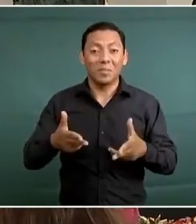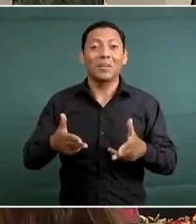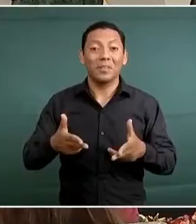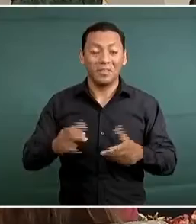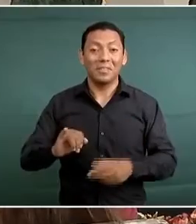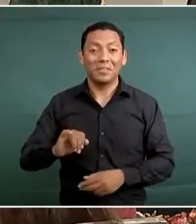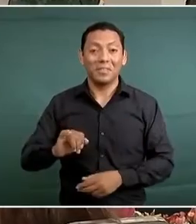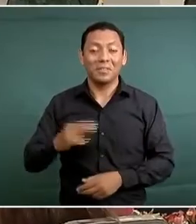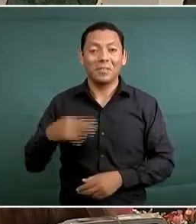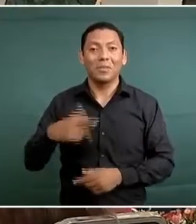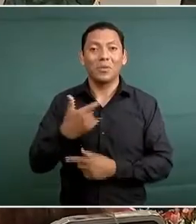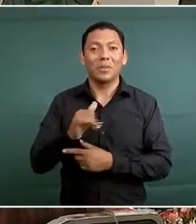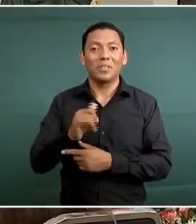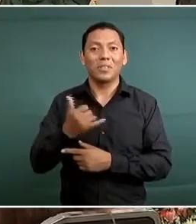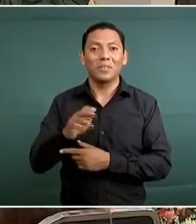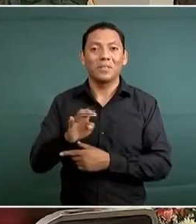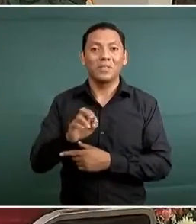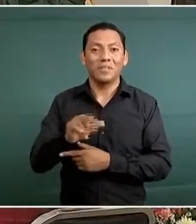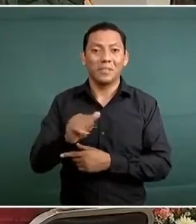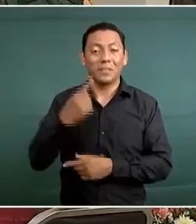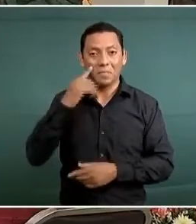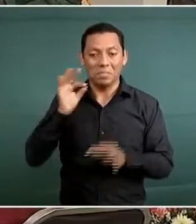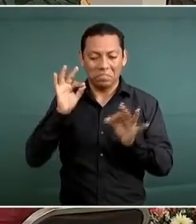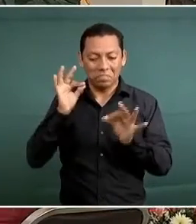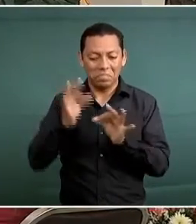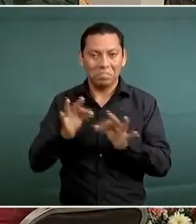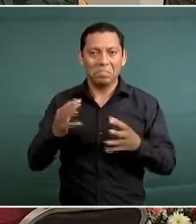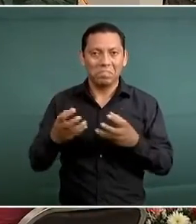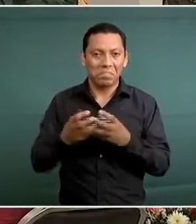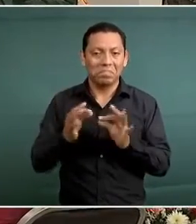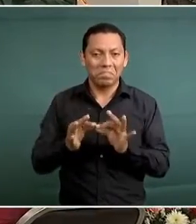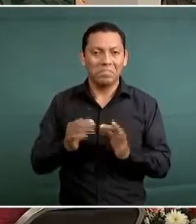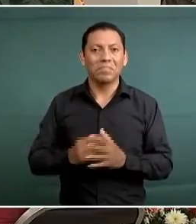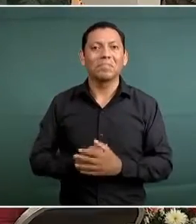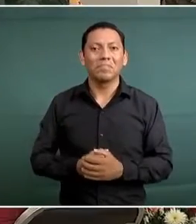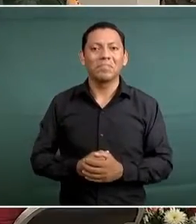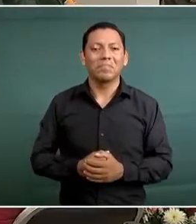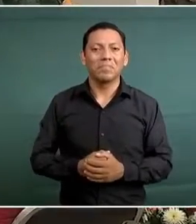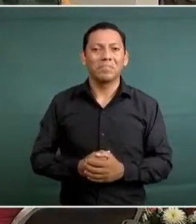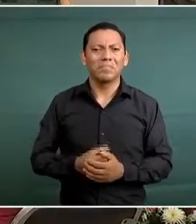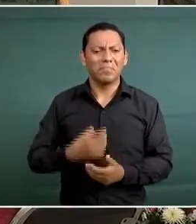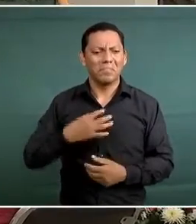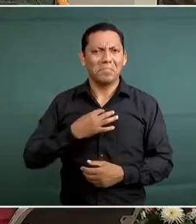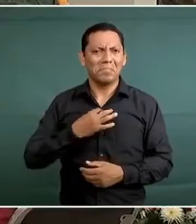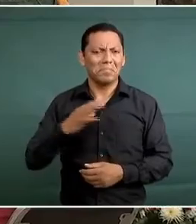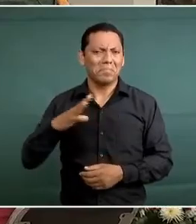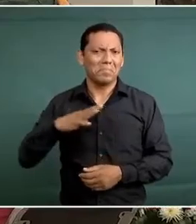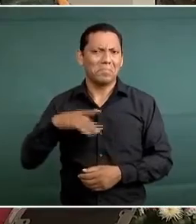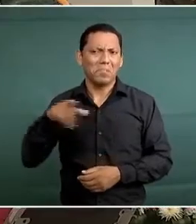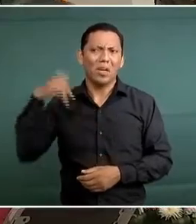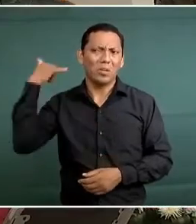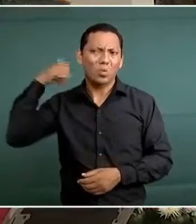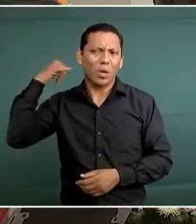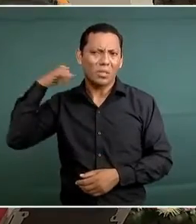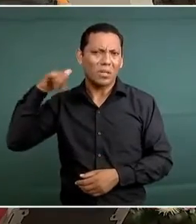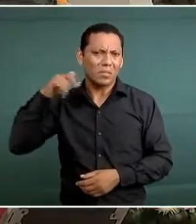siapaneca si ya la medida si entonces traía yo en Yucatán